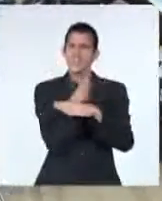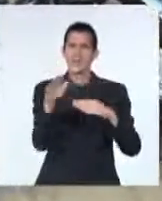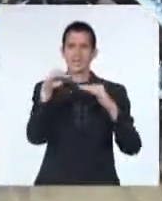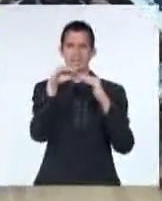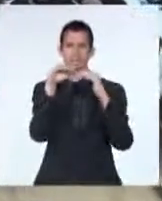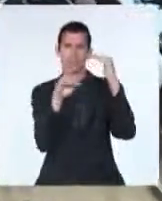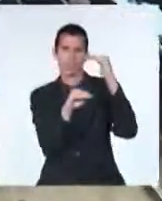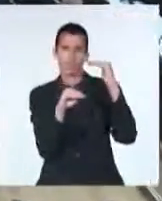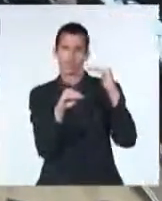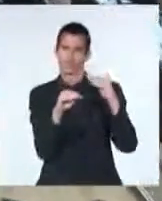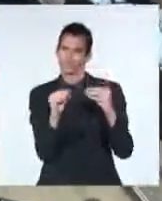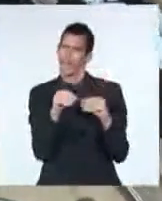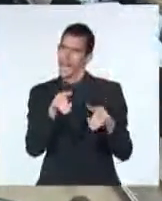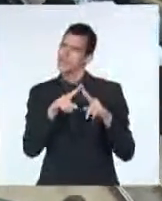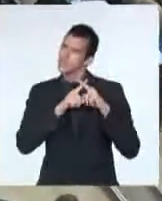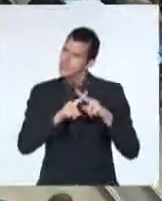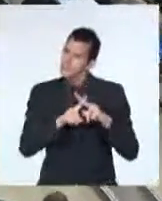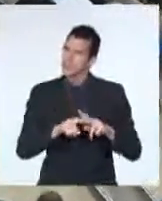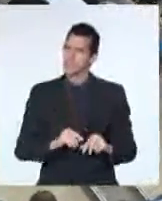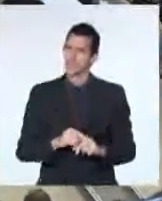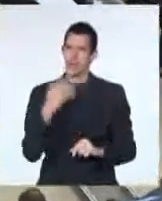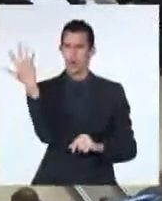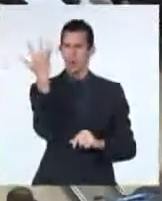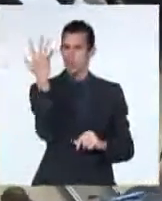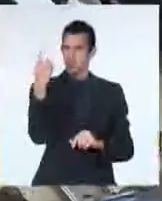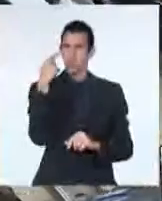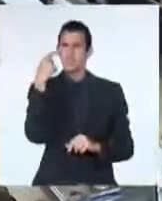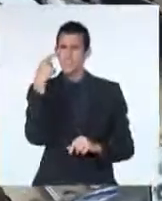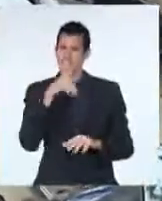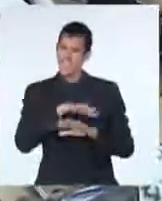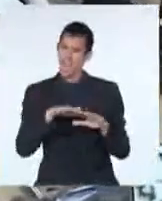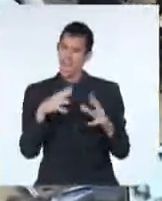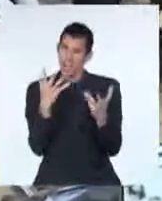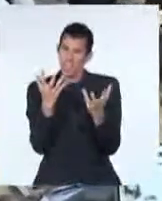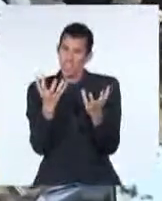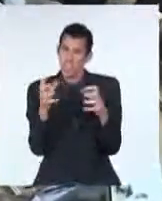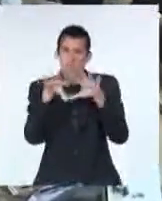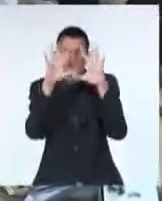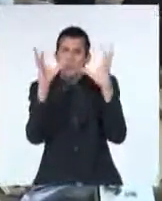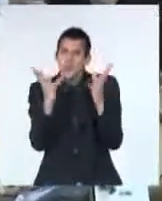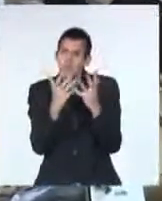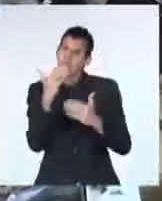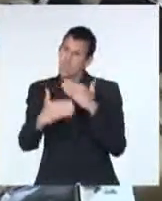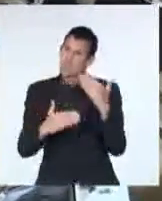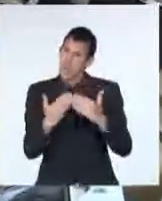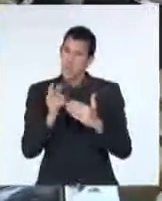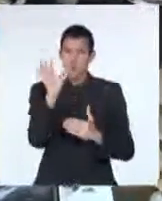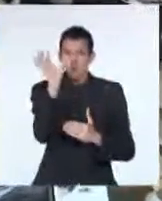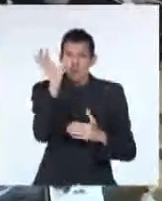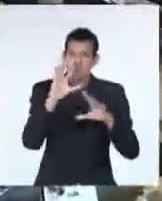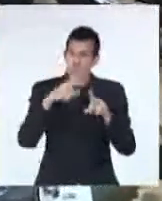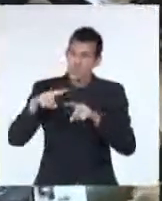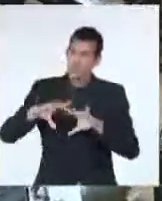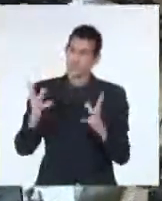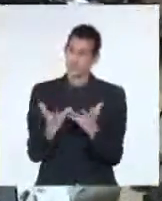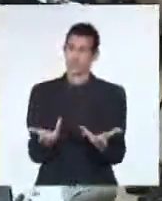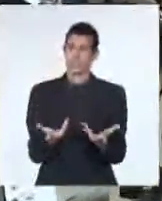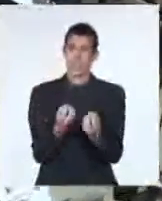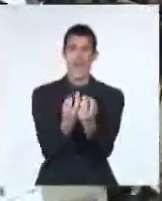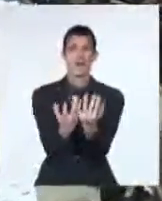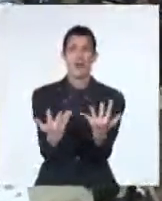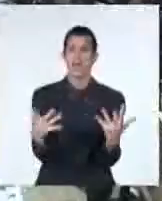Reunirnos a nivel cumbre nos brinda la oportunidad de deliberar en colectivo y al más alto nivel político para